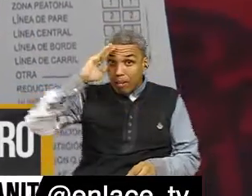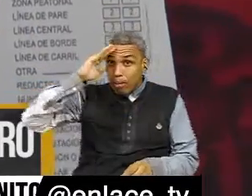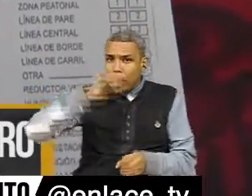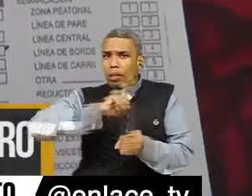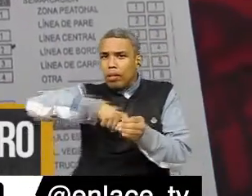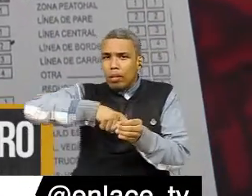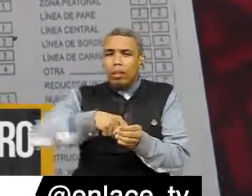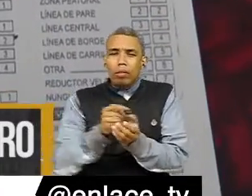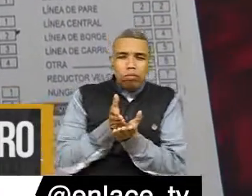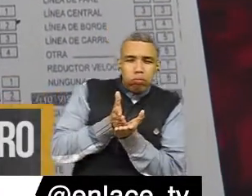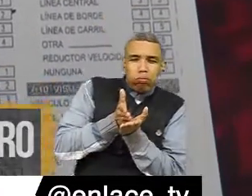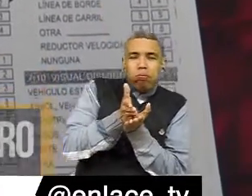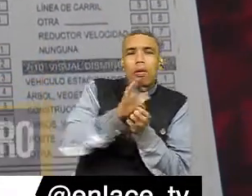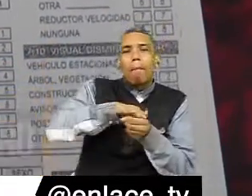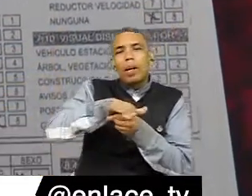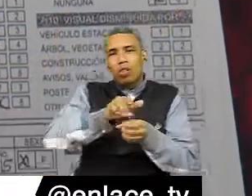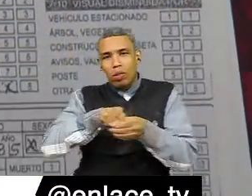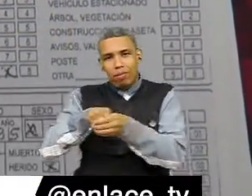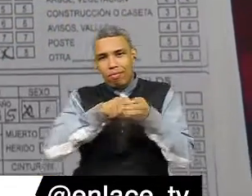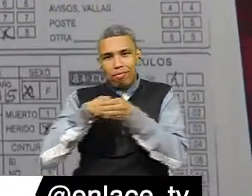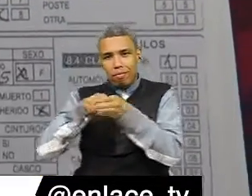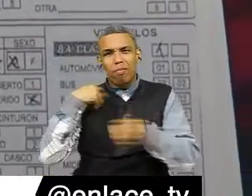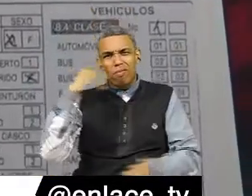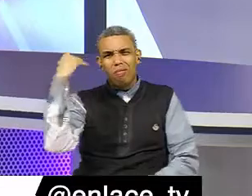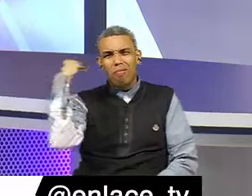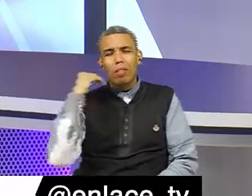a la estación de policía del barrio Las Granjas.